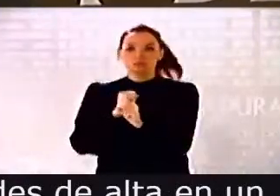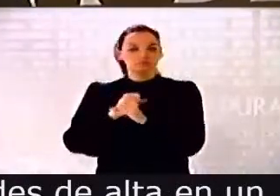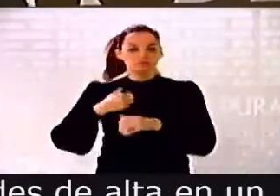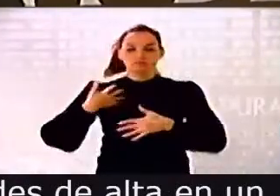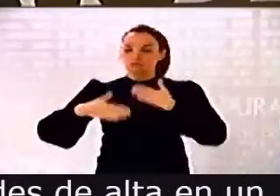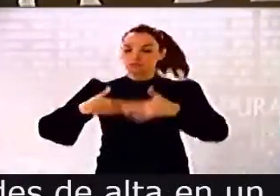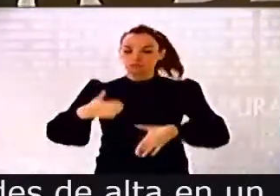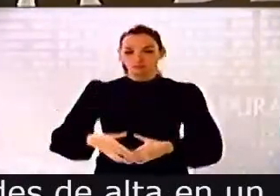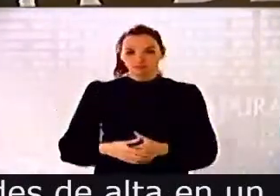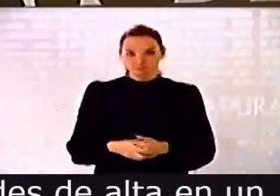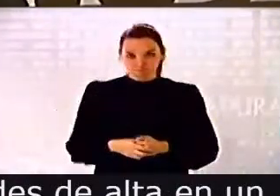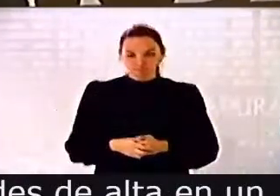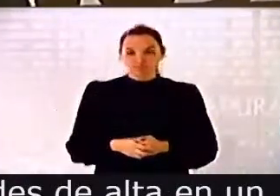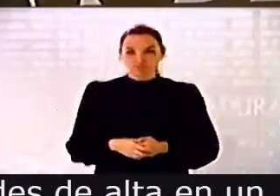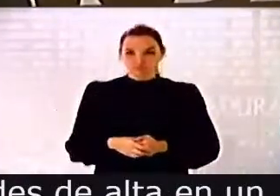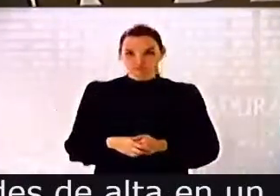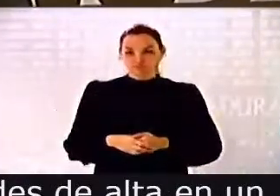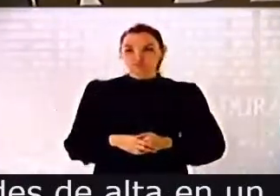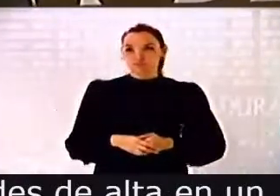corriente.